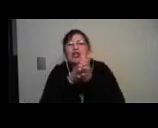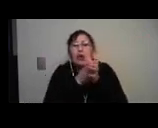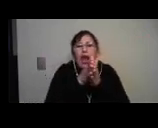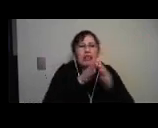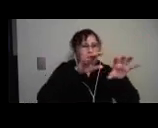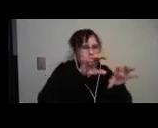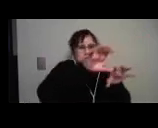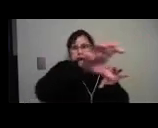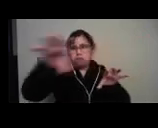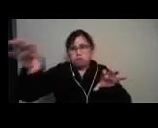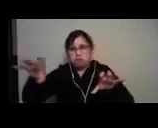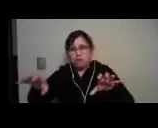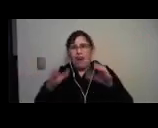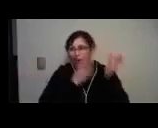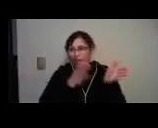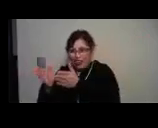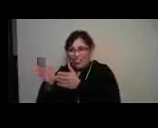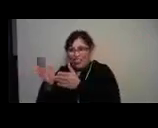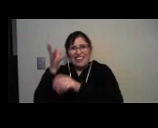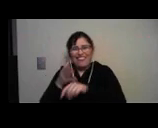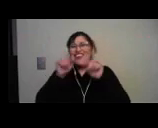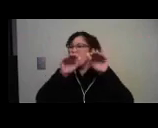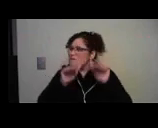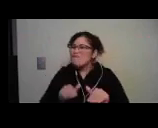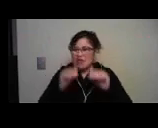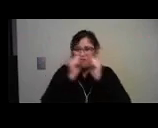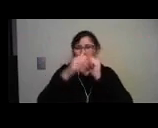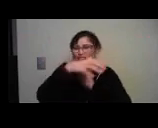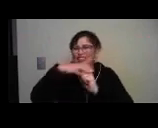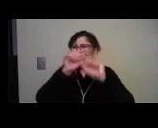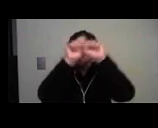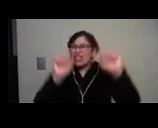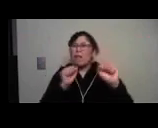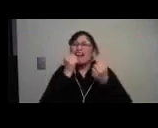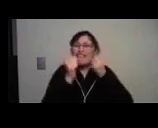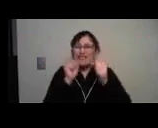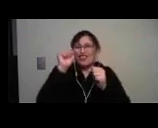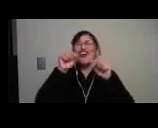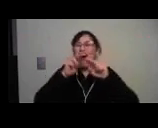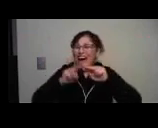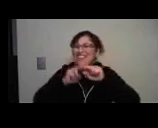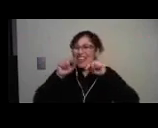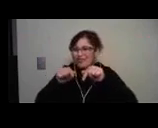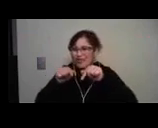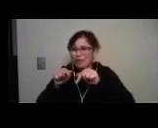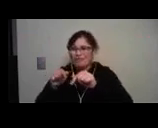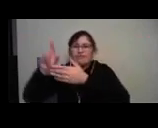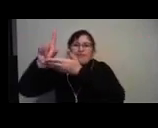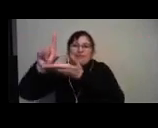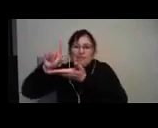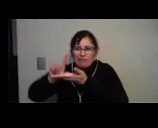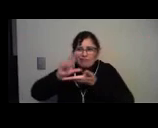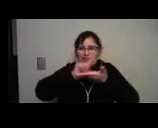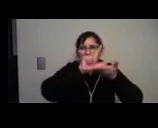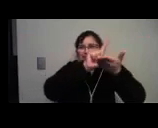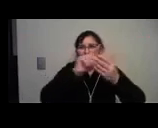lado, la bebida en otro lado. Lo mismo un poco hace el sistema nervioso al almacenar los diferentes recuerdos, ¿ya?